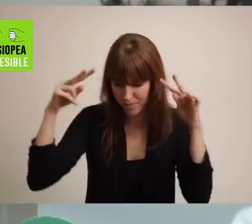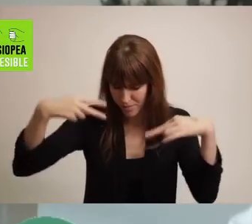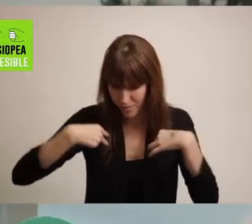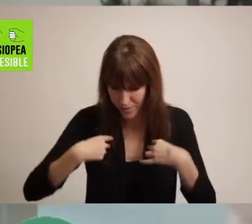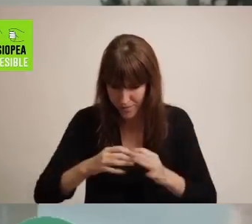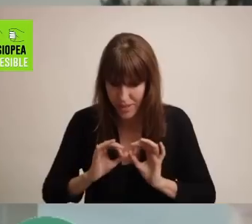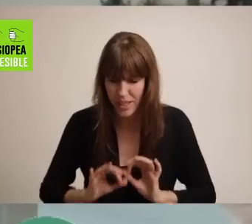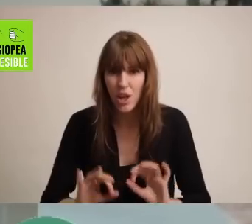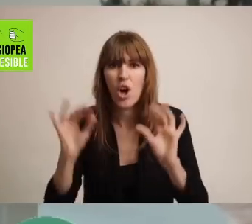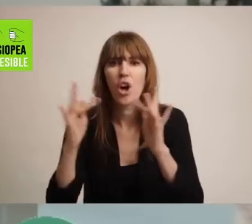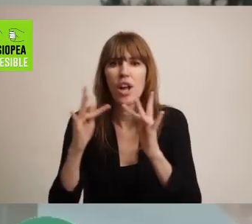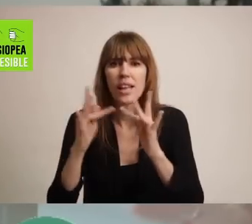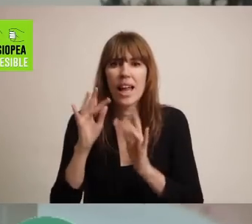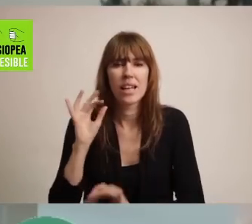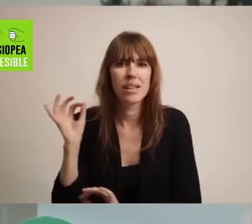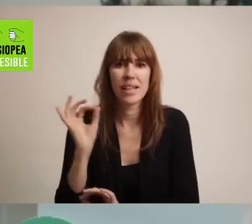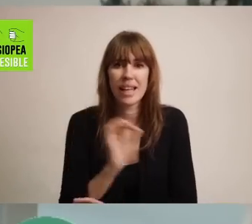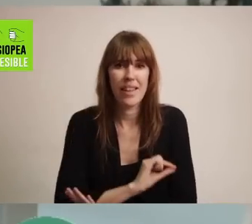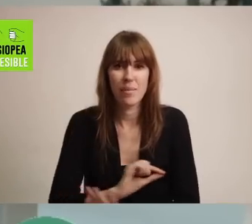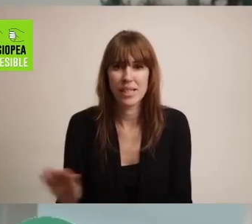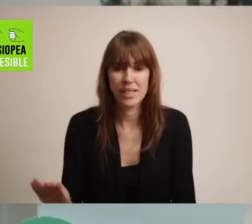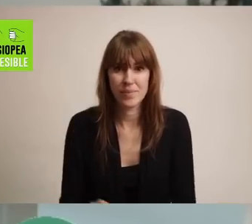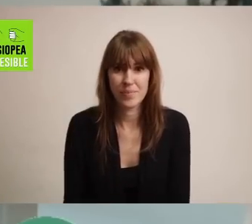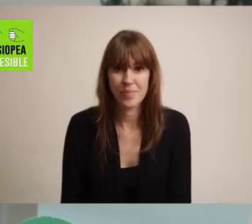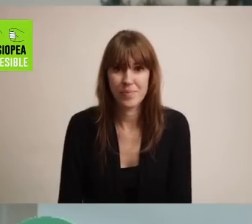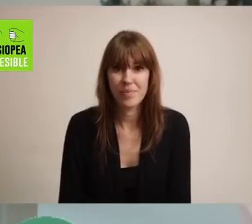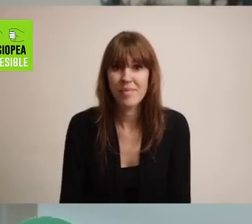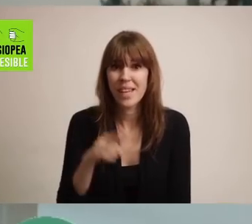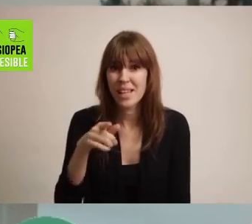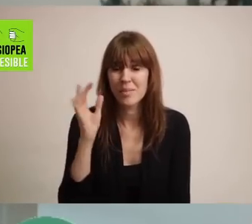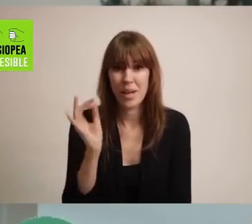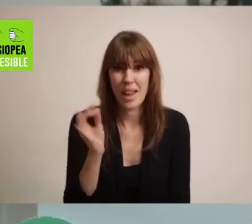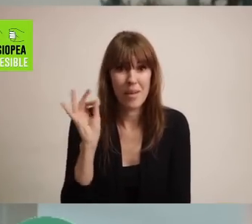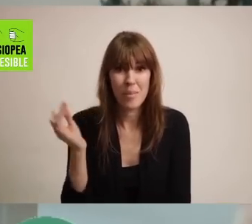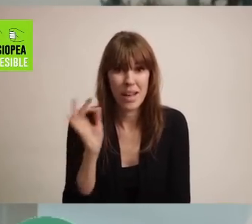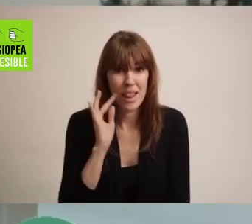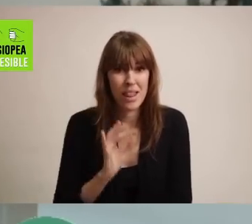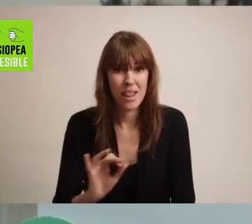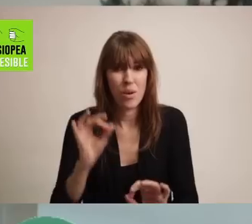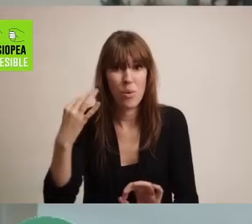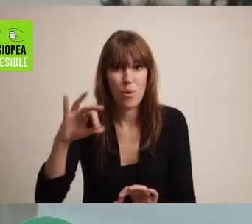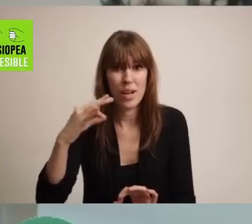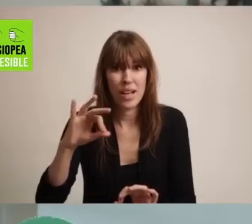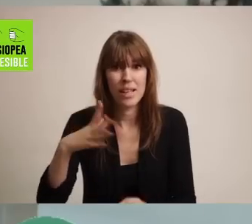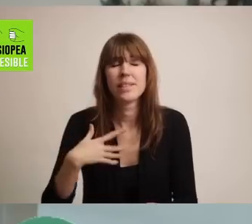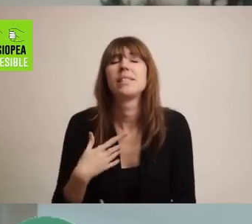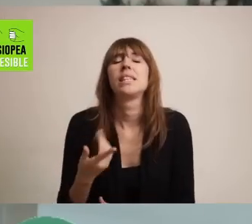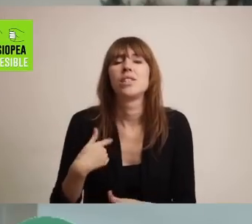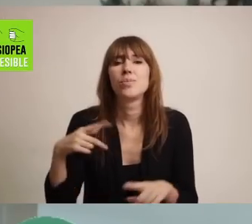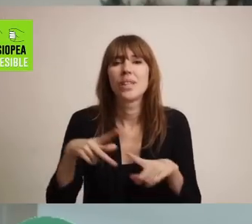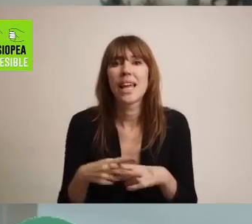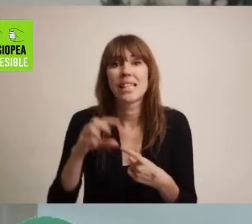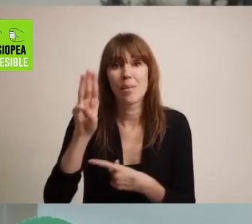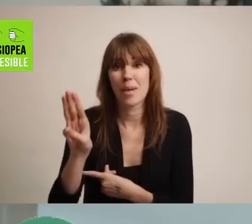fuentes. Punto. Que esa es la manera. Esa es la única manera. Conozco gente que ha venido a mis talleres de